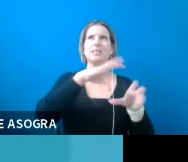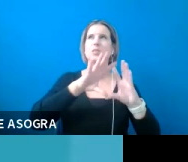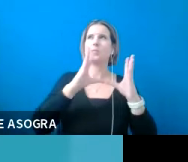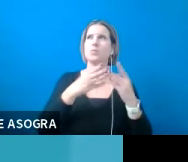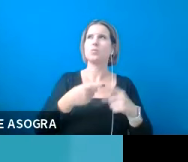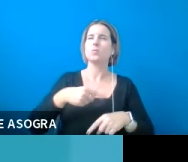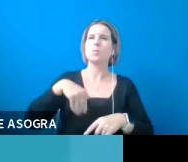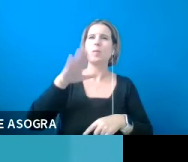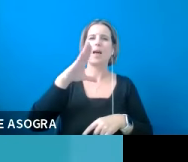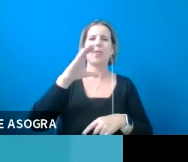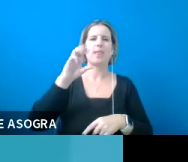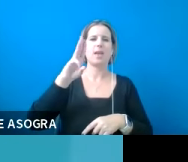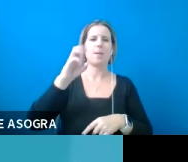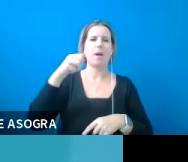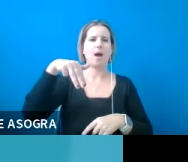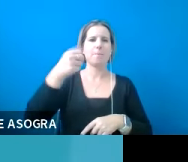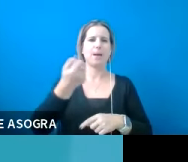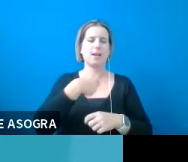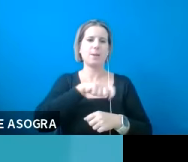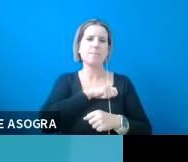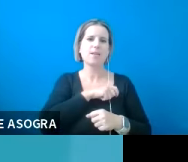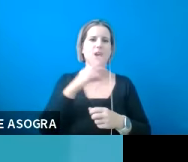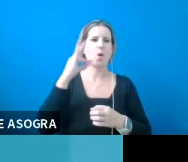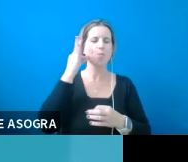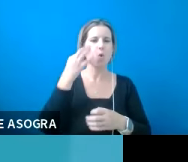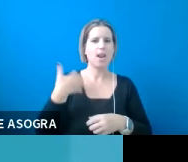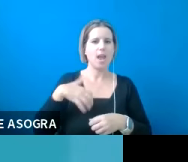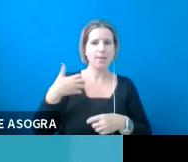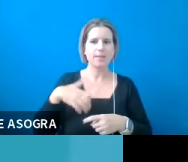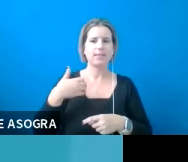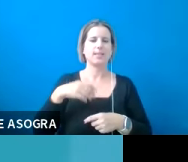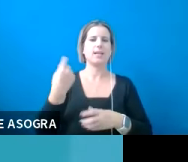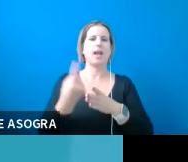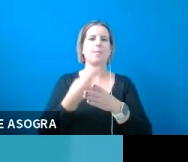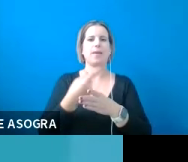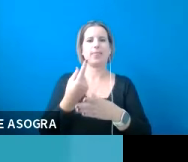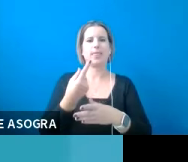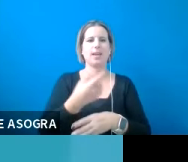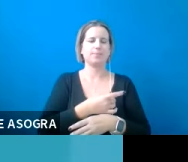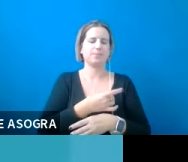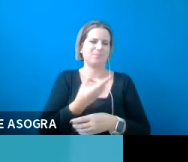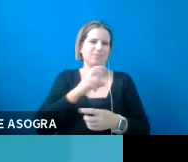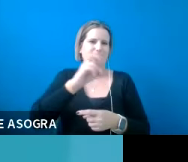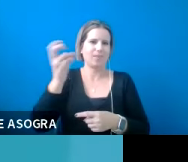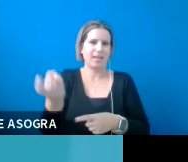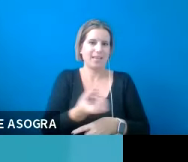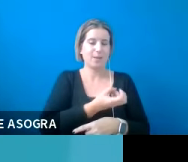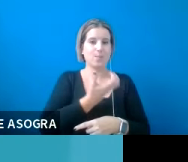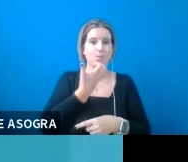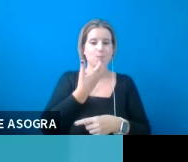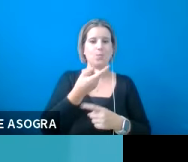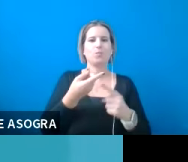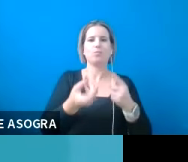Cepama en España mujeres sea en Argentina Aspergeros en Chile por poner algunos ejemplos pero ya os digo que cada vez están